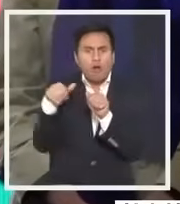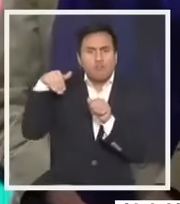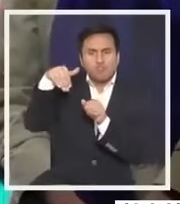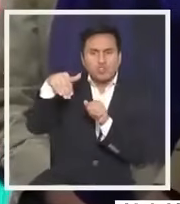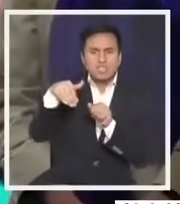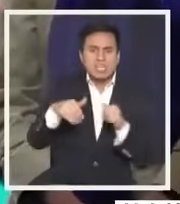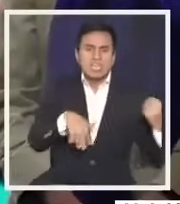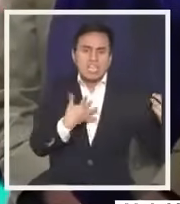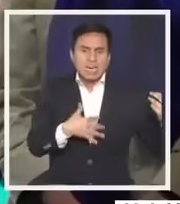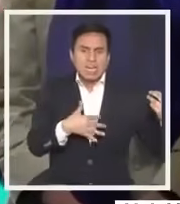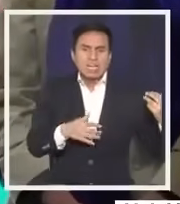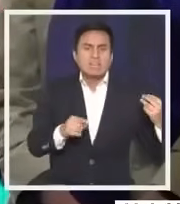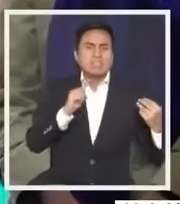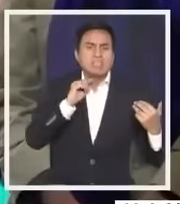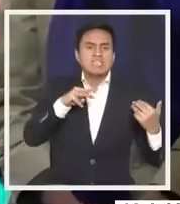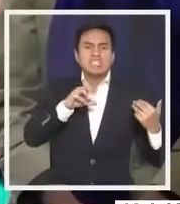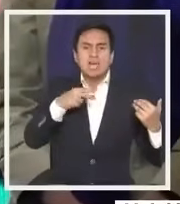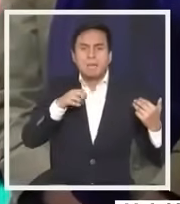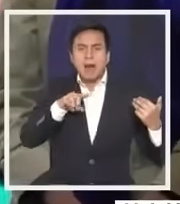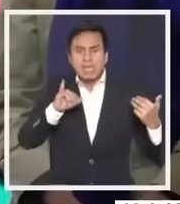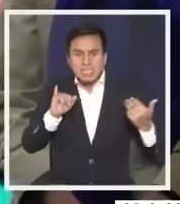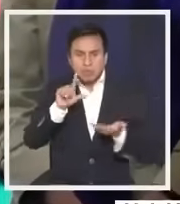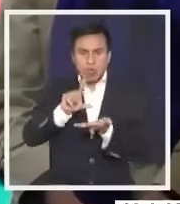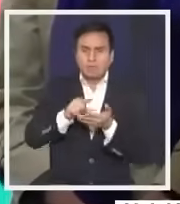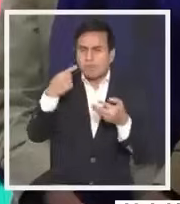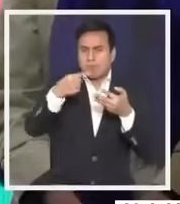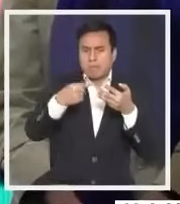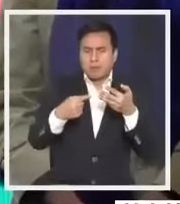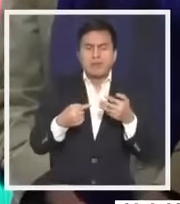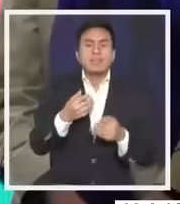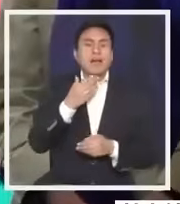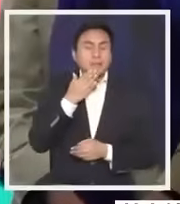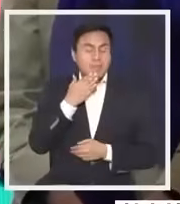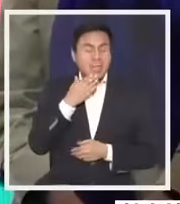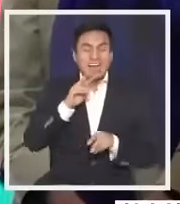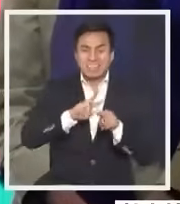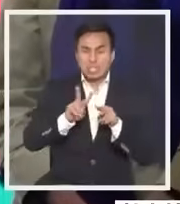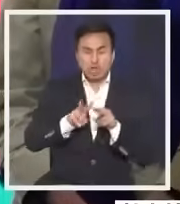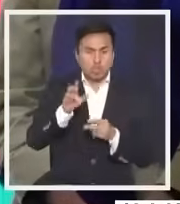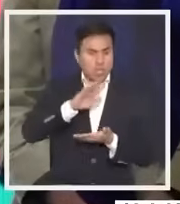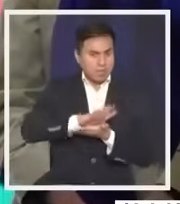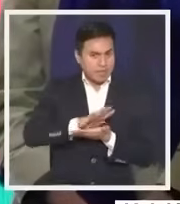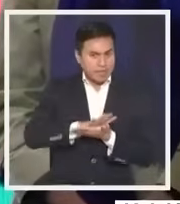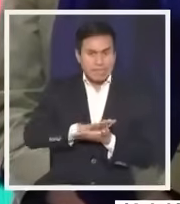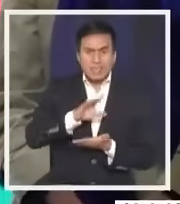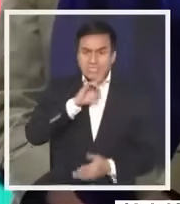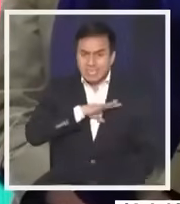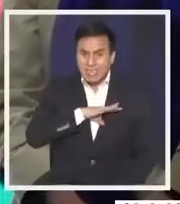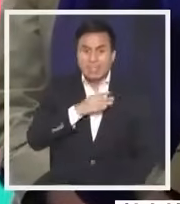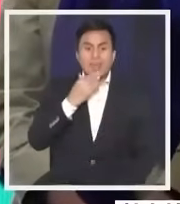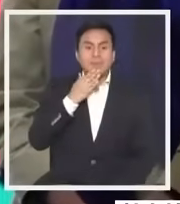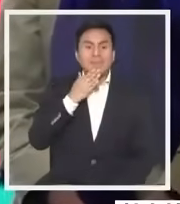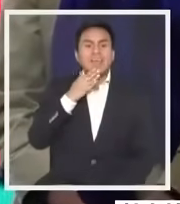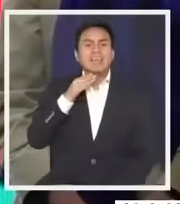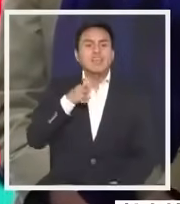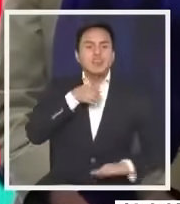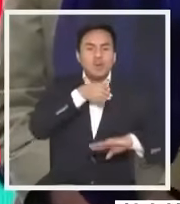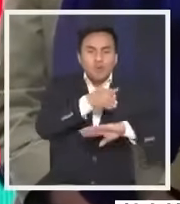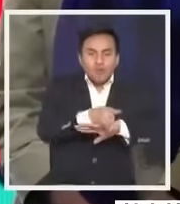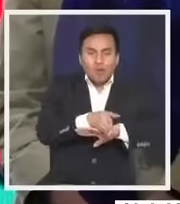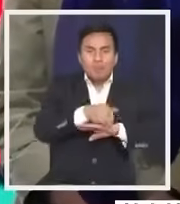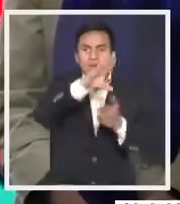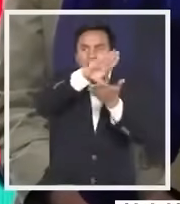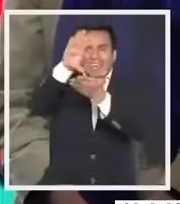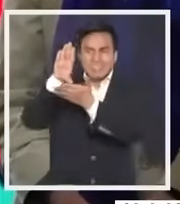las guitarreras de Quinchamalí, entre muchas, muchas otras, y que además se están celebrando no solamente en nuestra patria. A cada lugar que me toca ir en